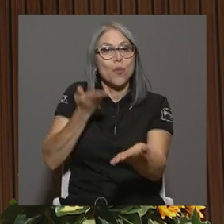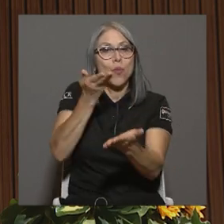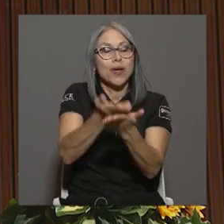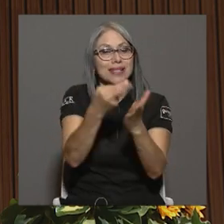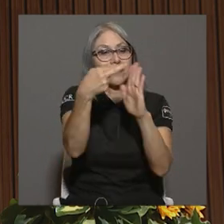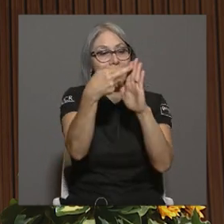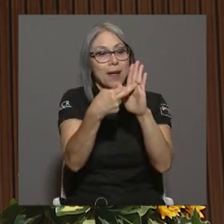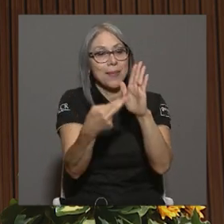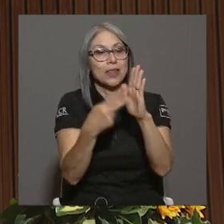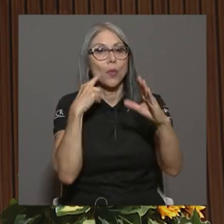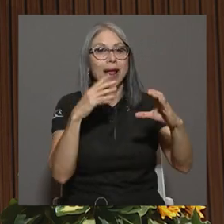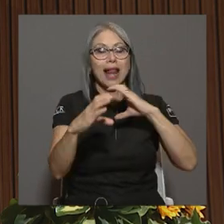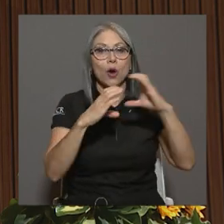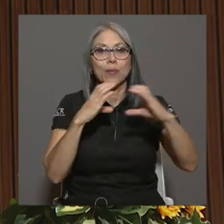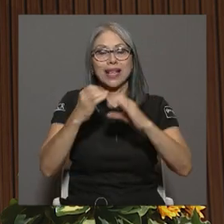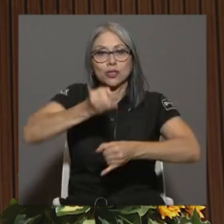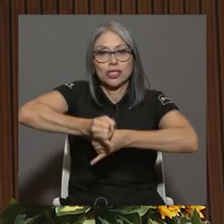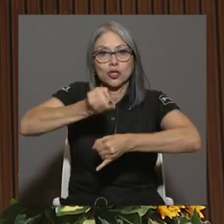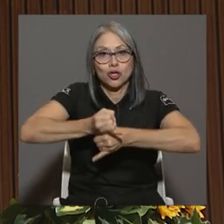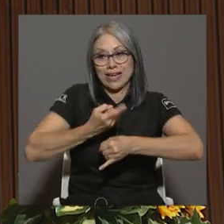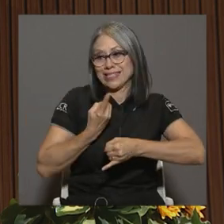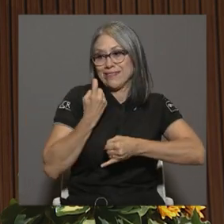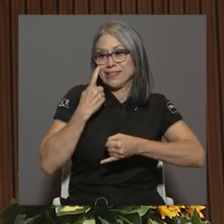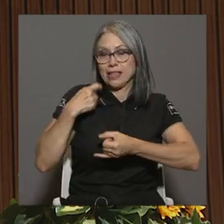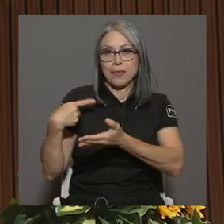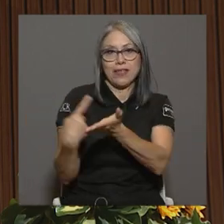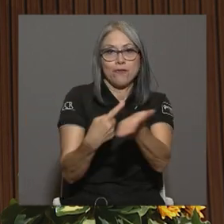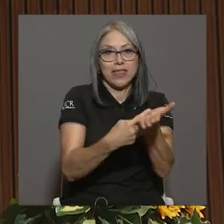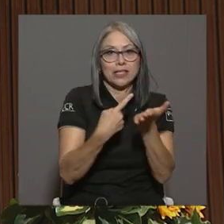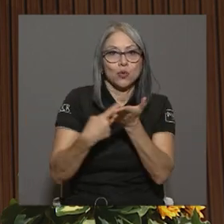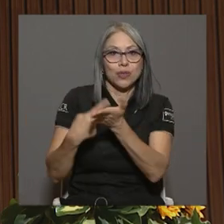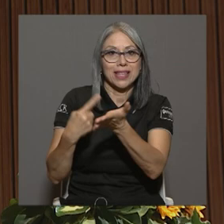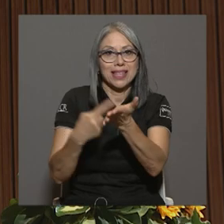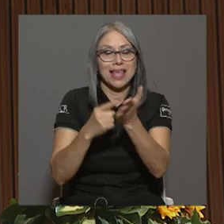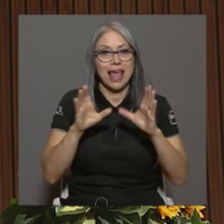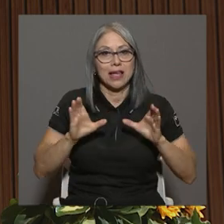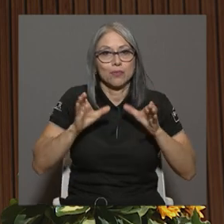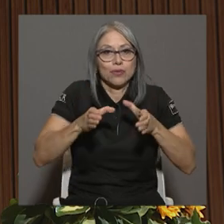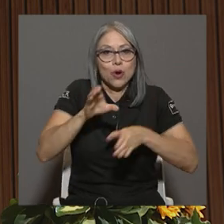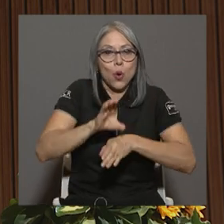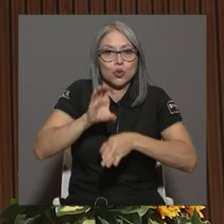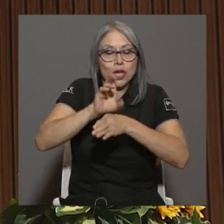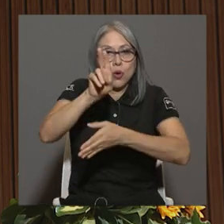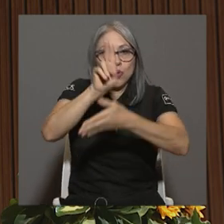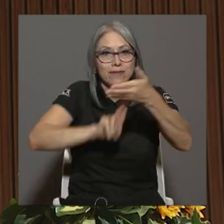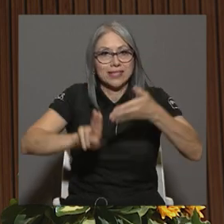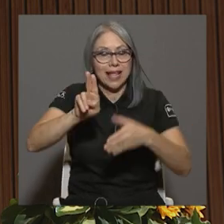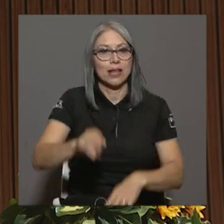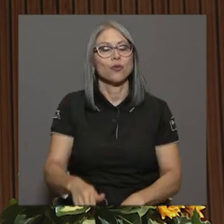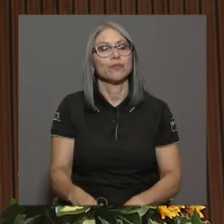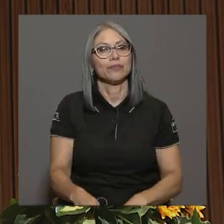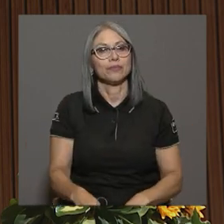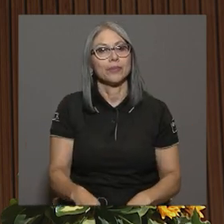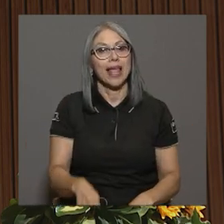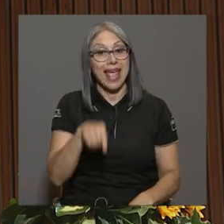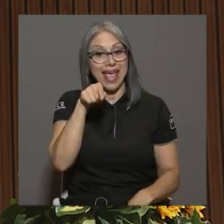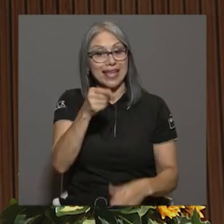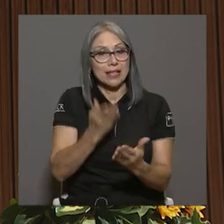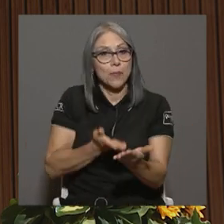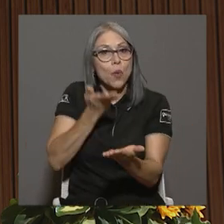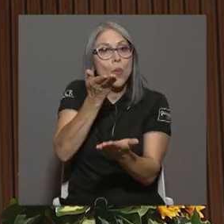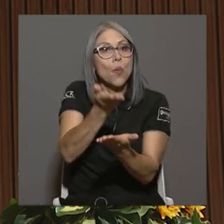comunicación institucional que fue discutida recientemente en el Consejo Universitario. La propuesta